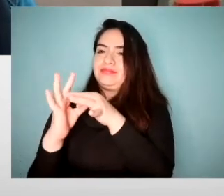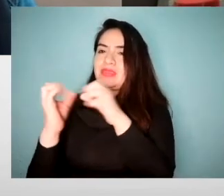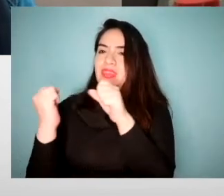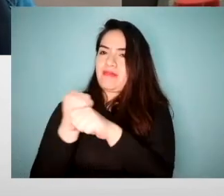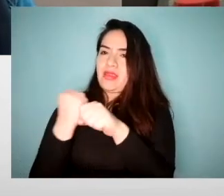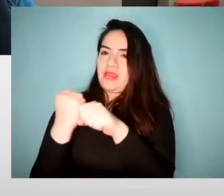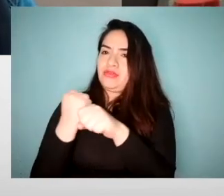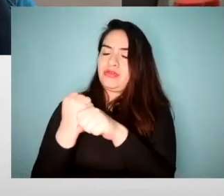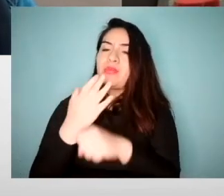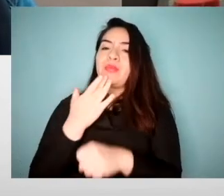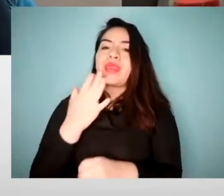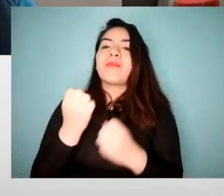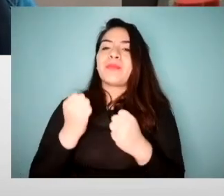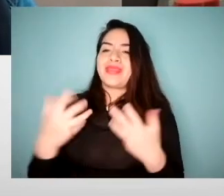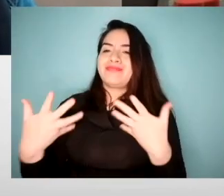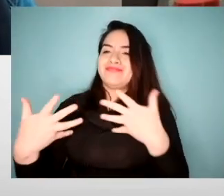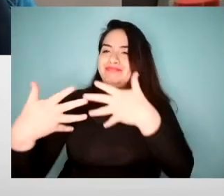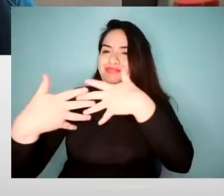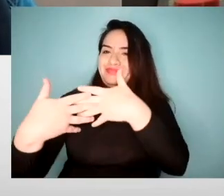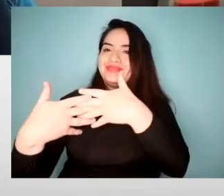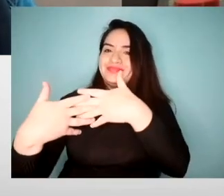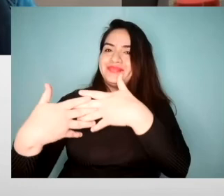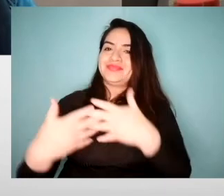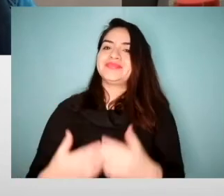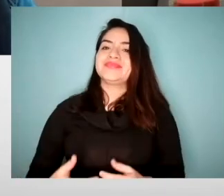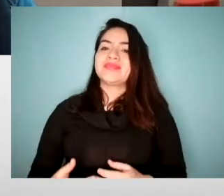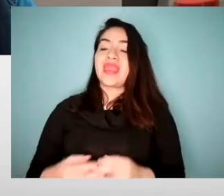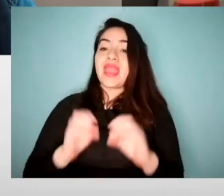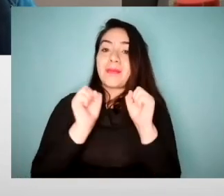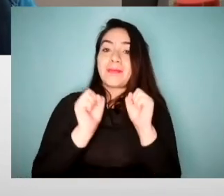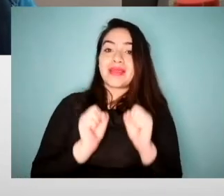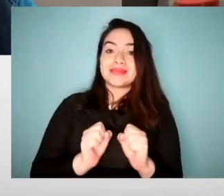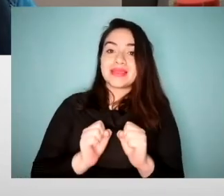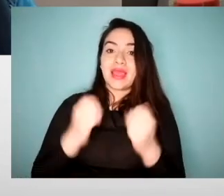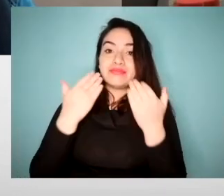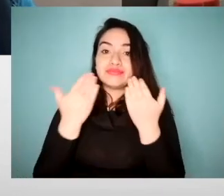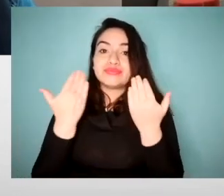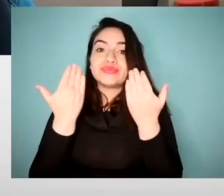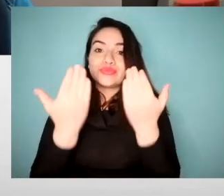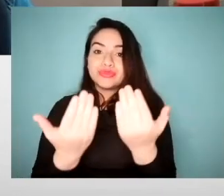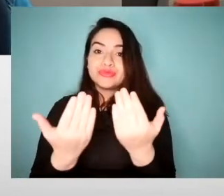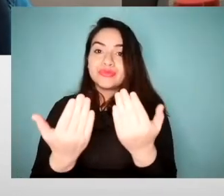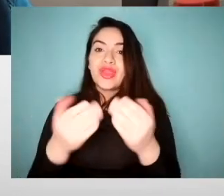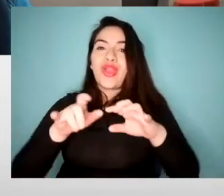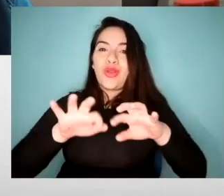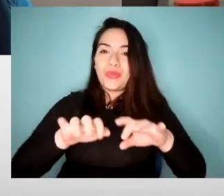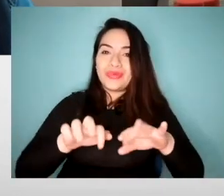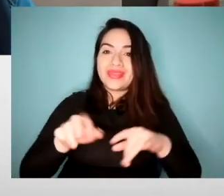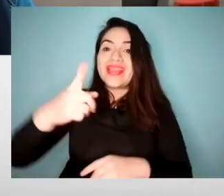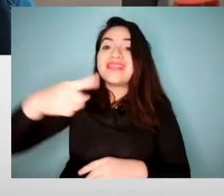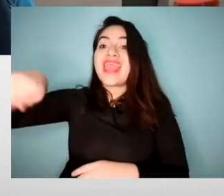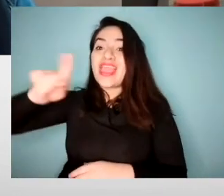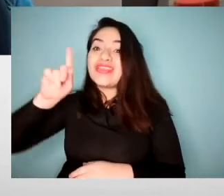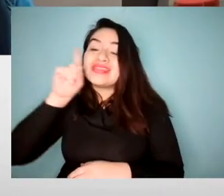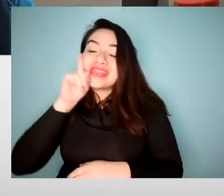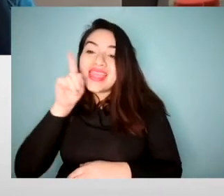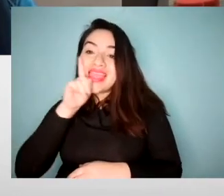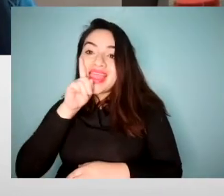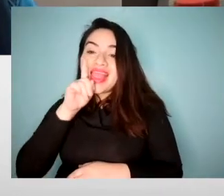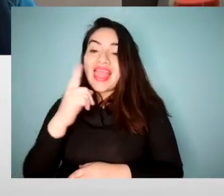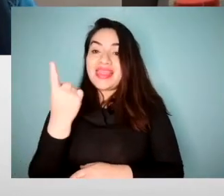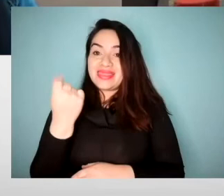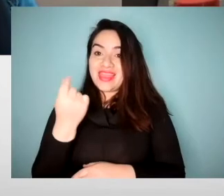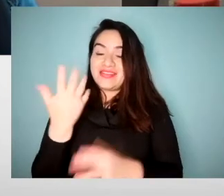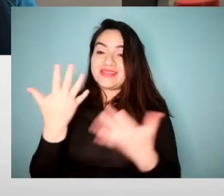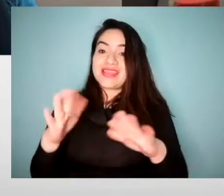podemos complementar quizá la capacidad o los beneficios computacionales que ellos tienen con los dineros que ya te digo